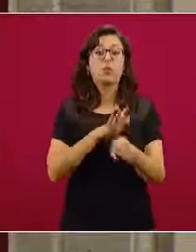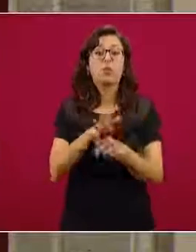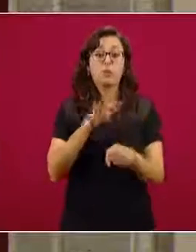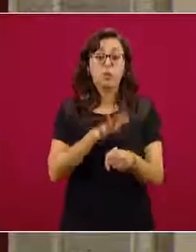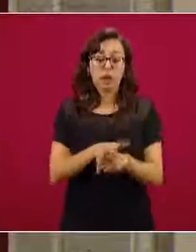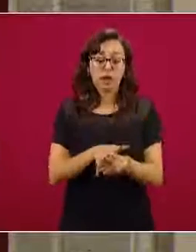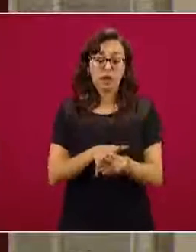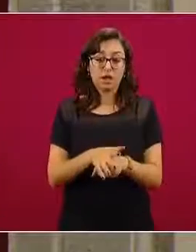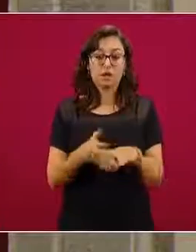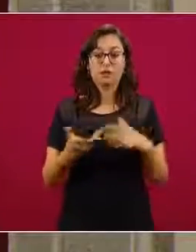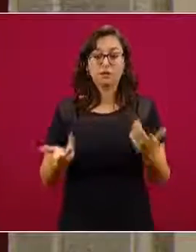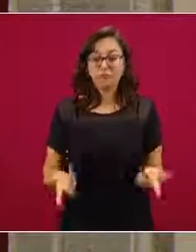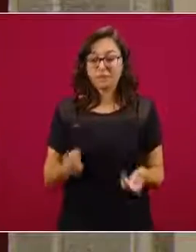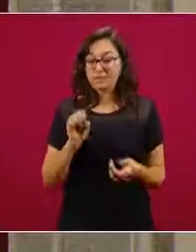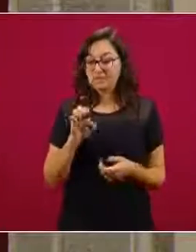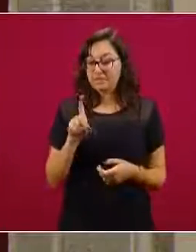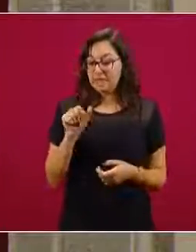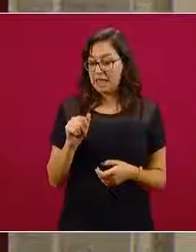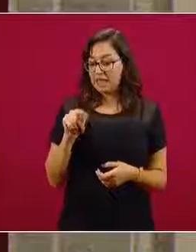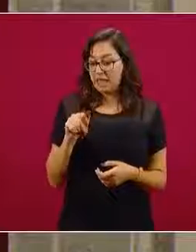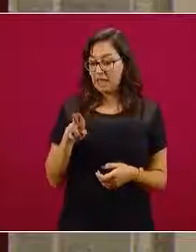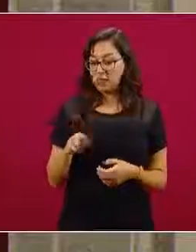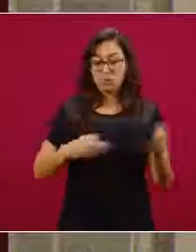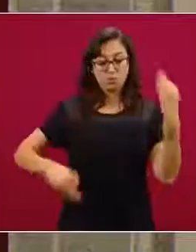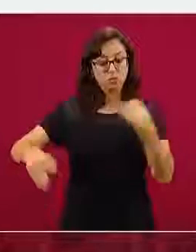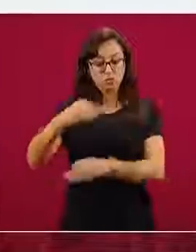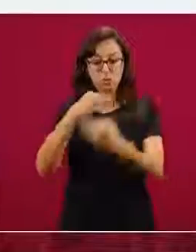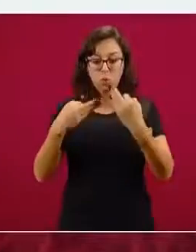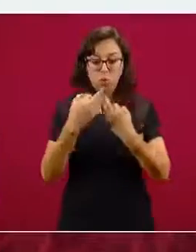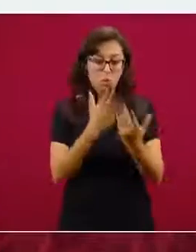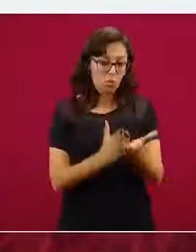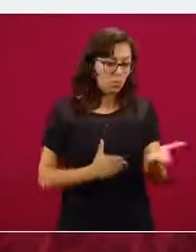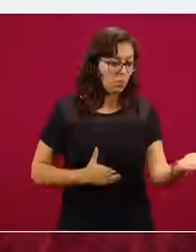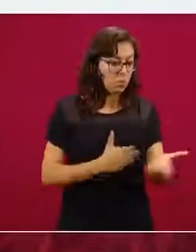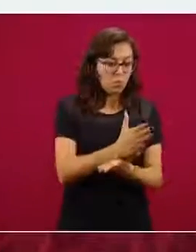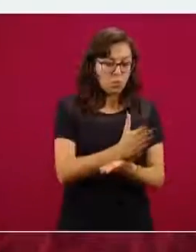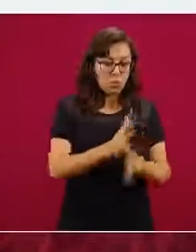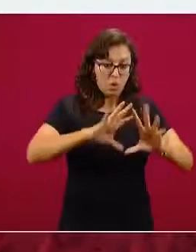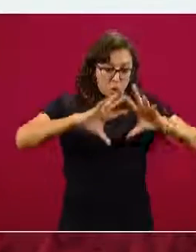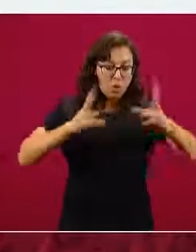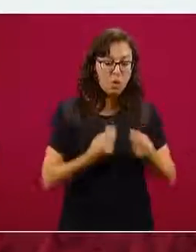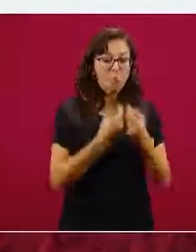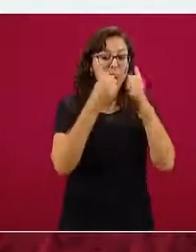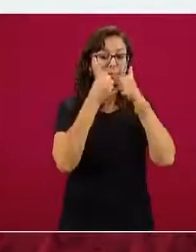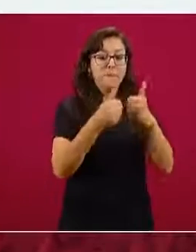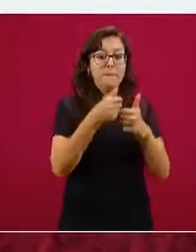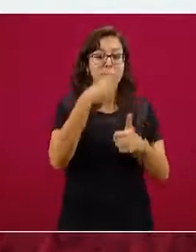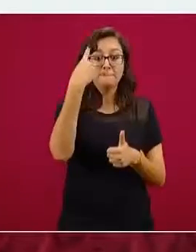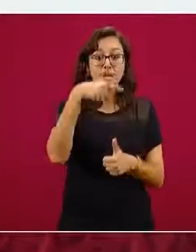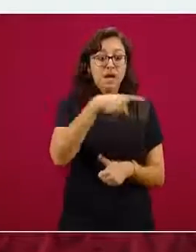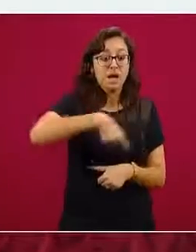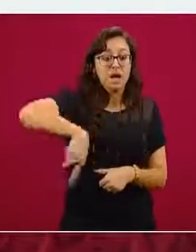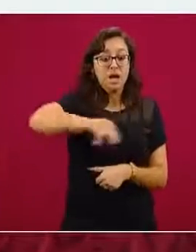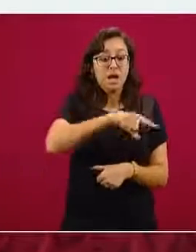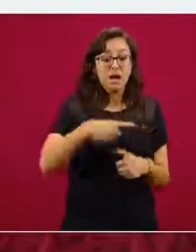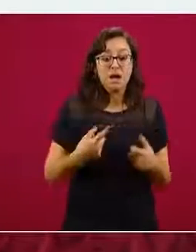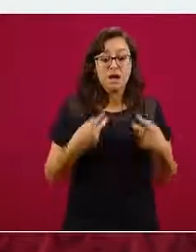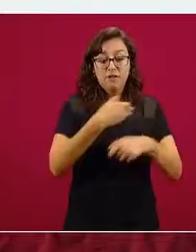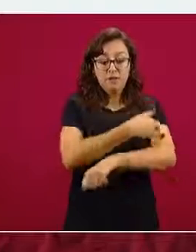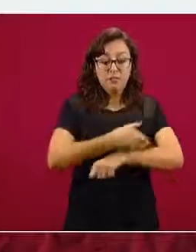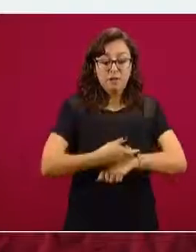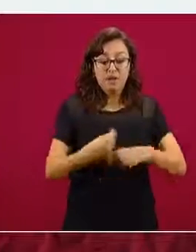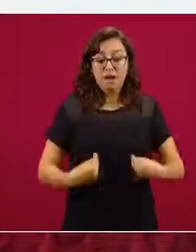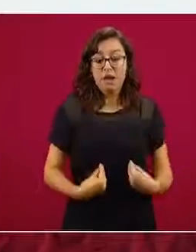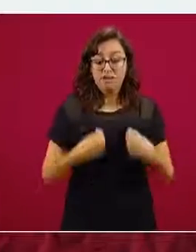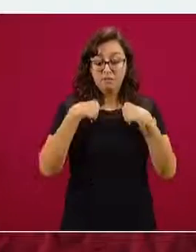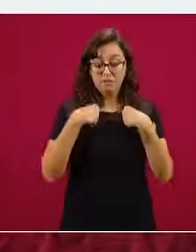entrando de todo SEDATU como un sector unificado, bien integrado, de modo que todas las familias que están en los patios de la estación reciban